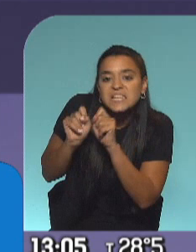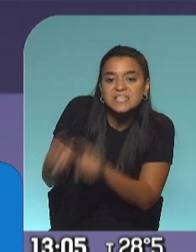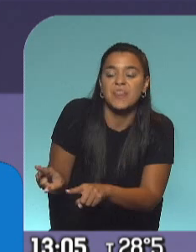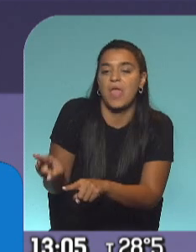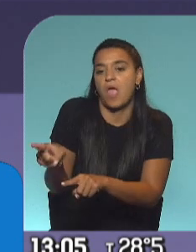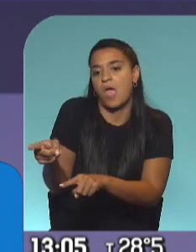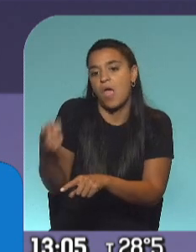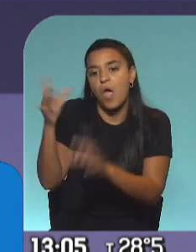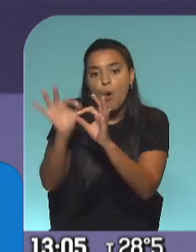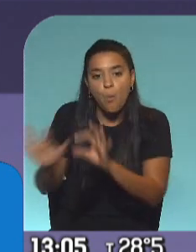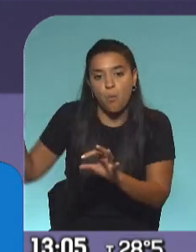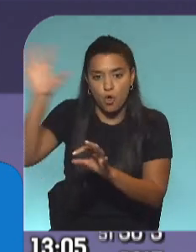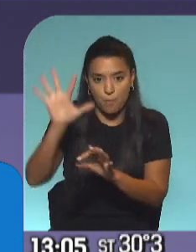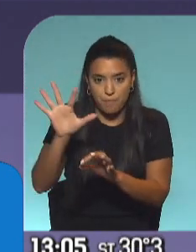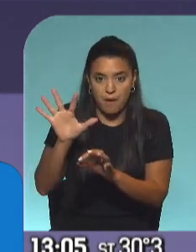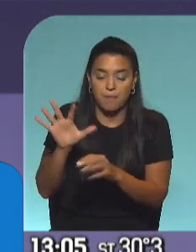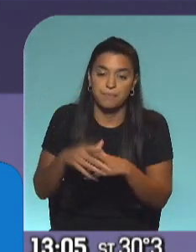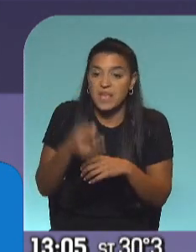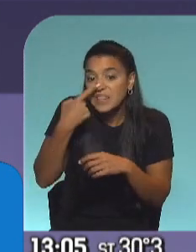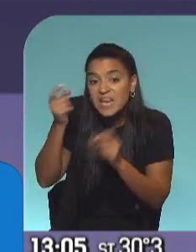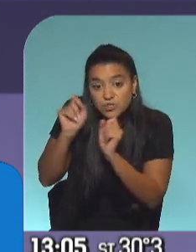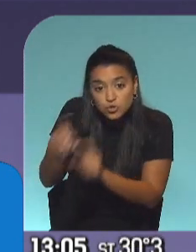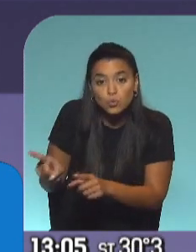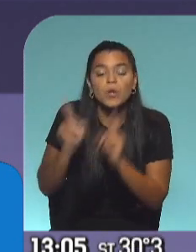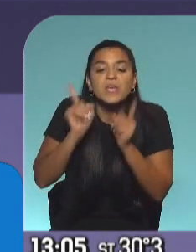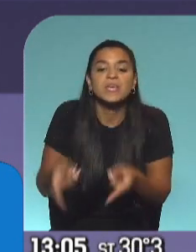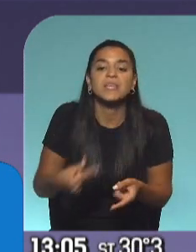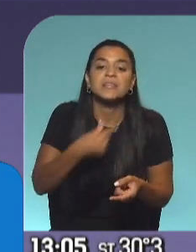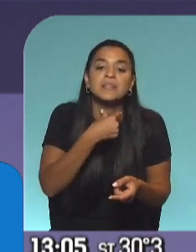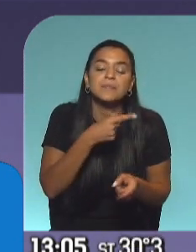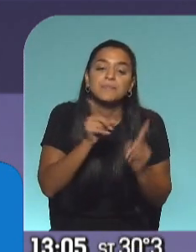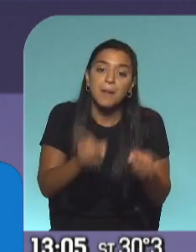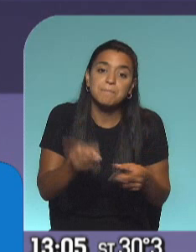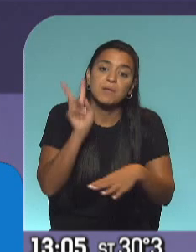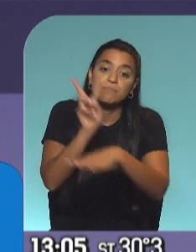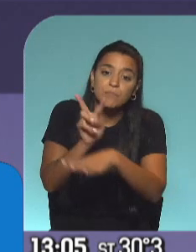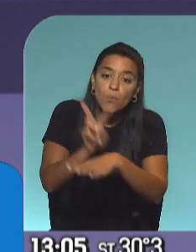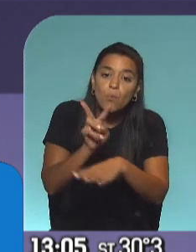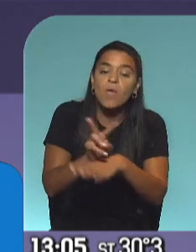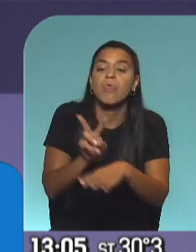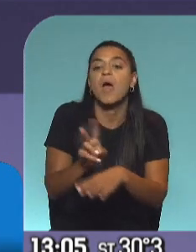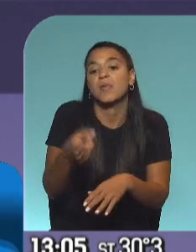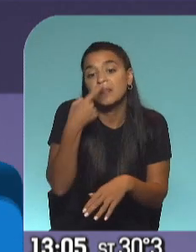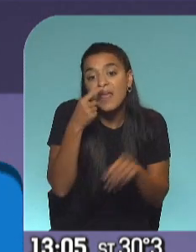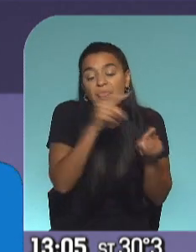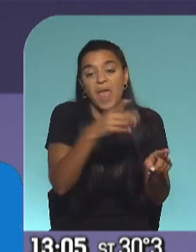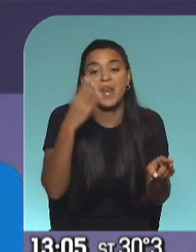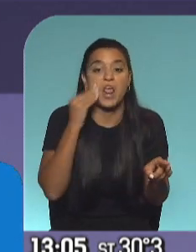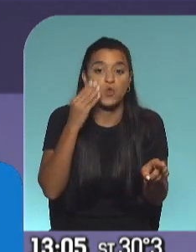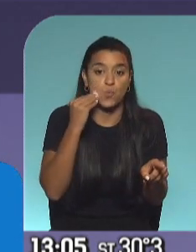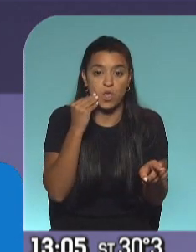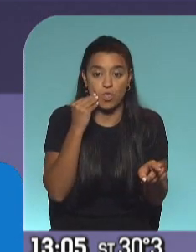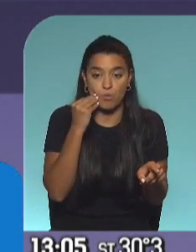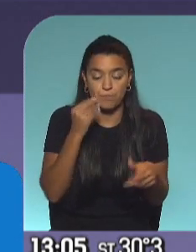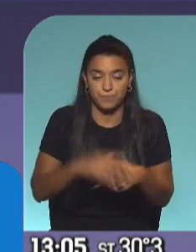les intérêts européens. Et cet accord est aussi, je le crois, dans l'intérêt du